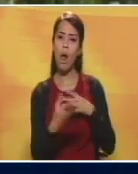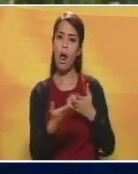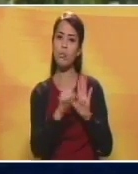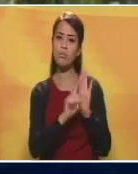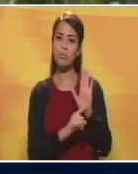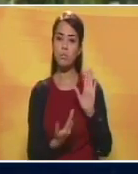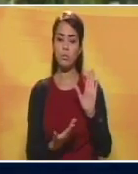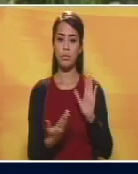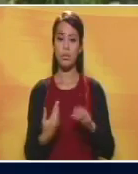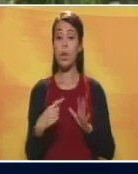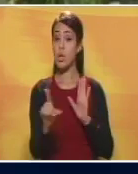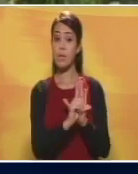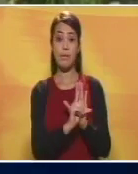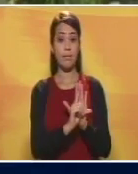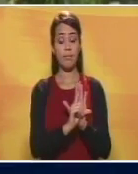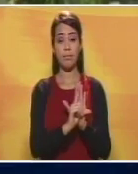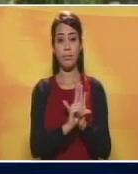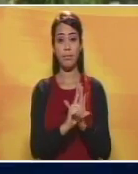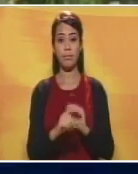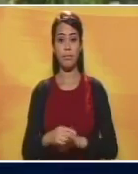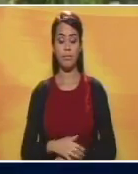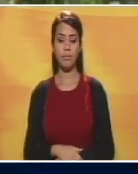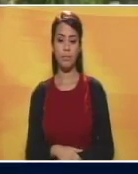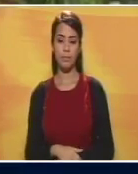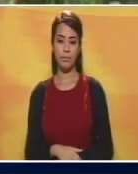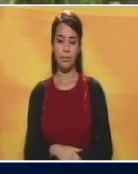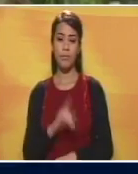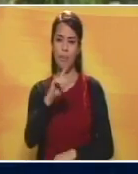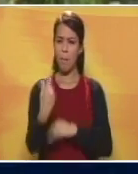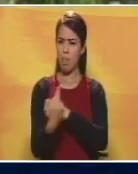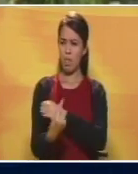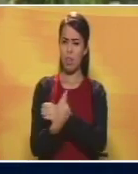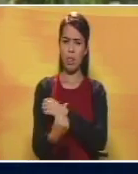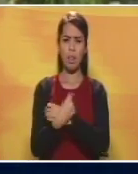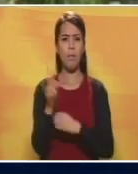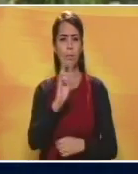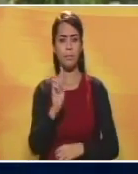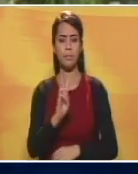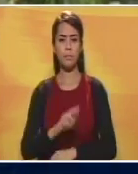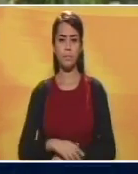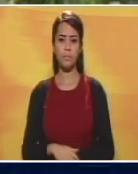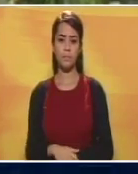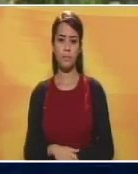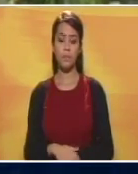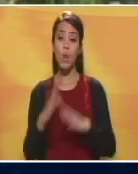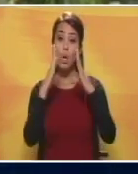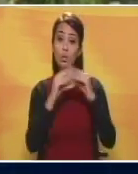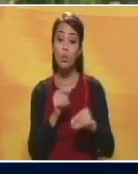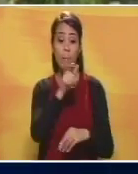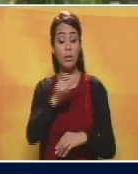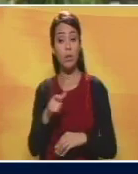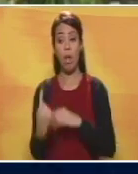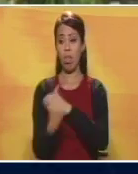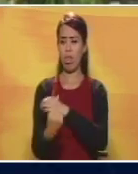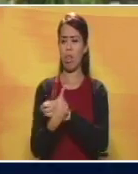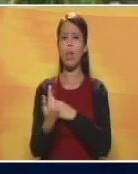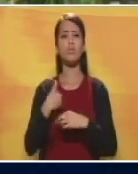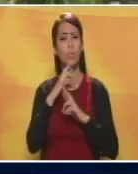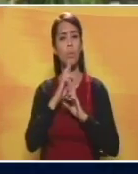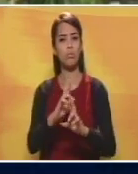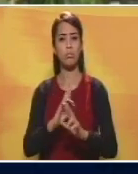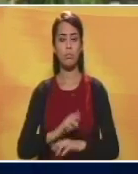medidas ilegales y de agresión contra nuestro país. Todo el que agreda a nuestro país, yo le